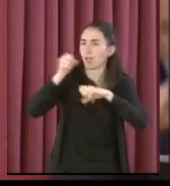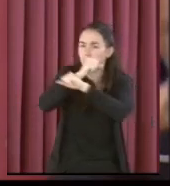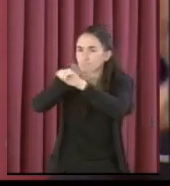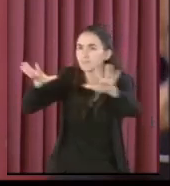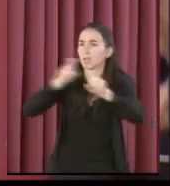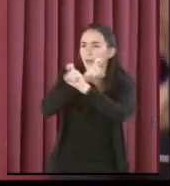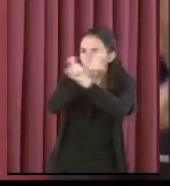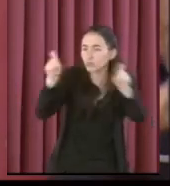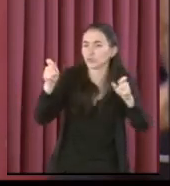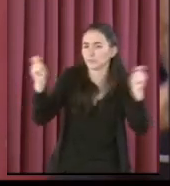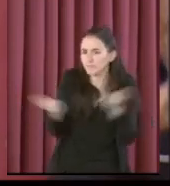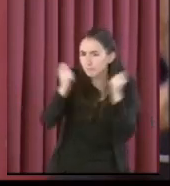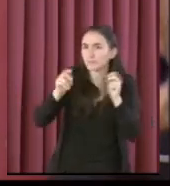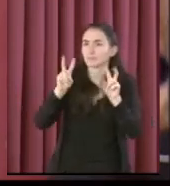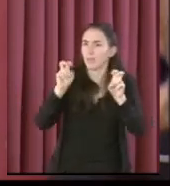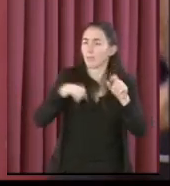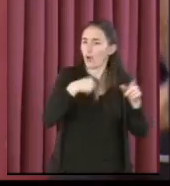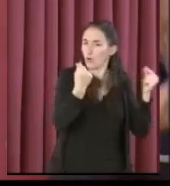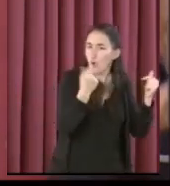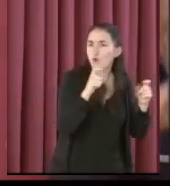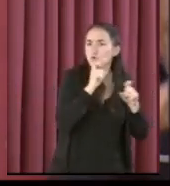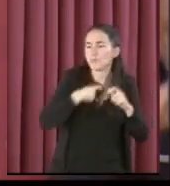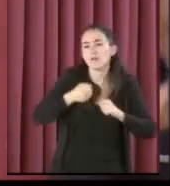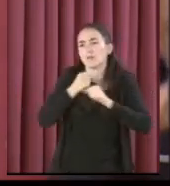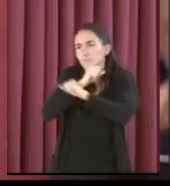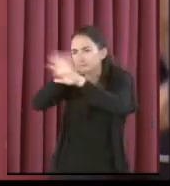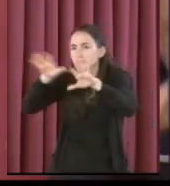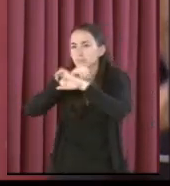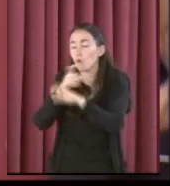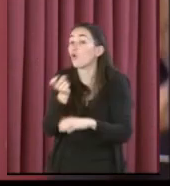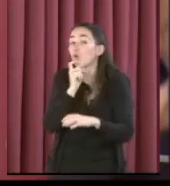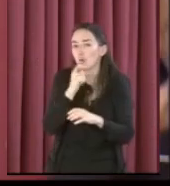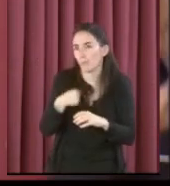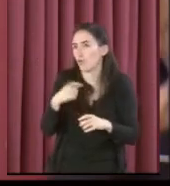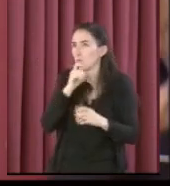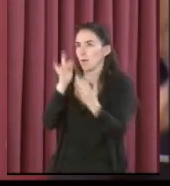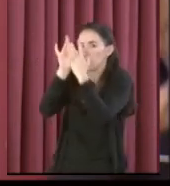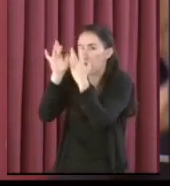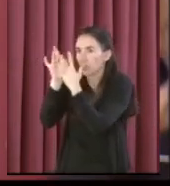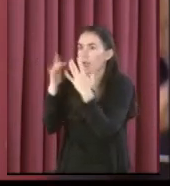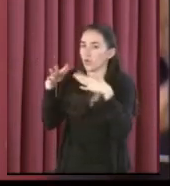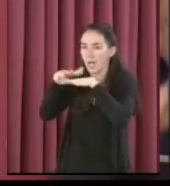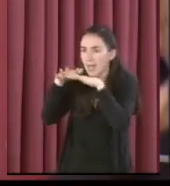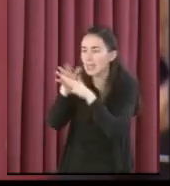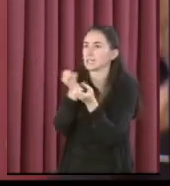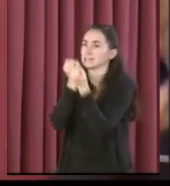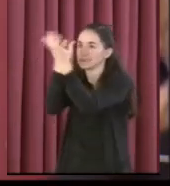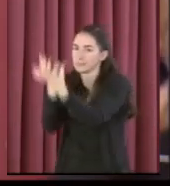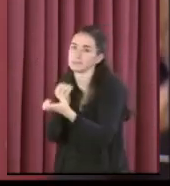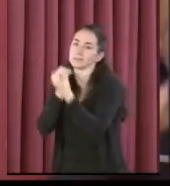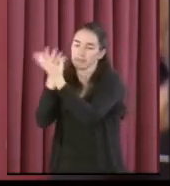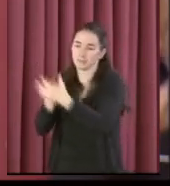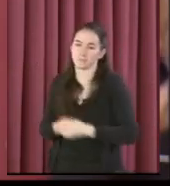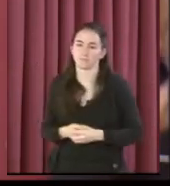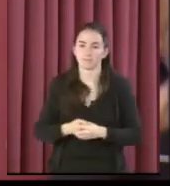aprender nuevas formas de hacer las cosas. Y eso se consigue colaborando, tejiendo redes e implicándose en lo que ocurre en la realidad que nos rodea.